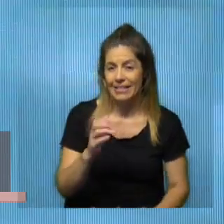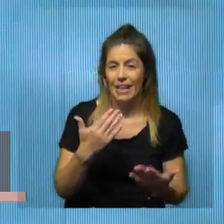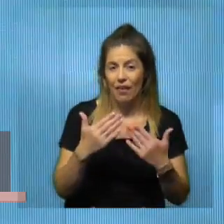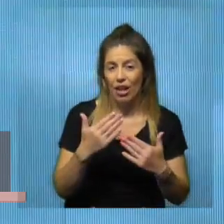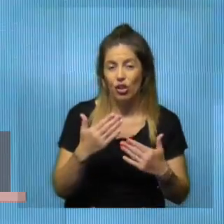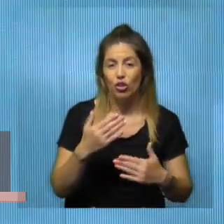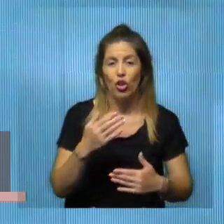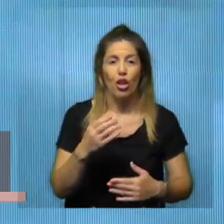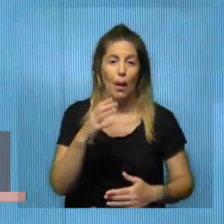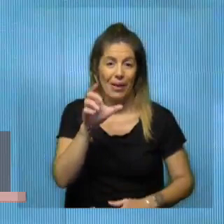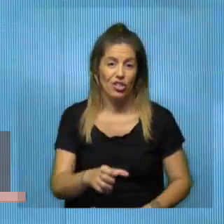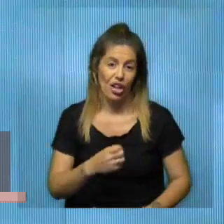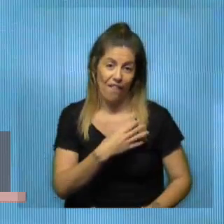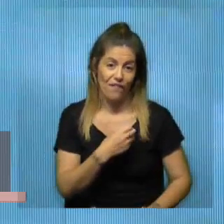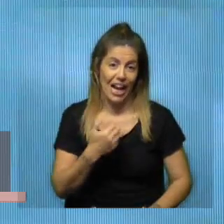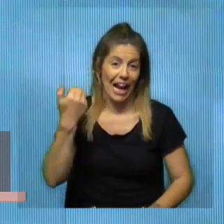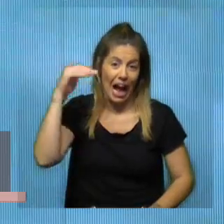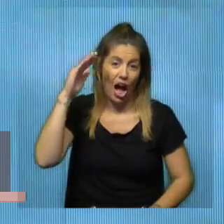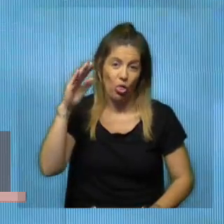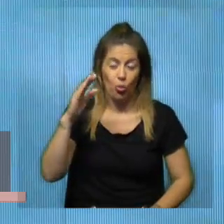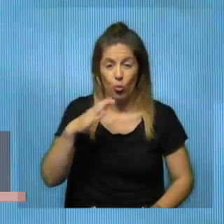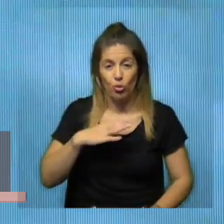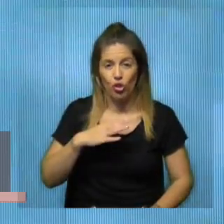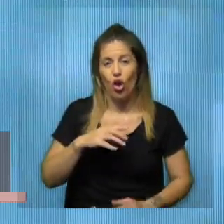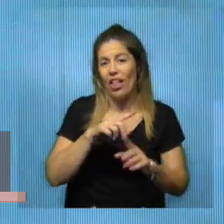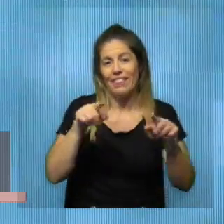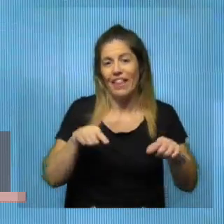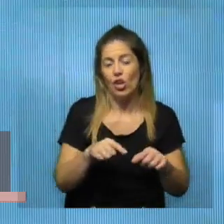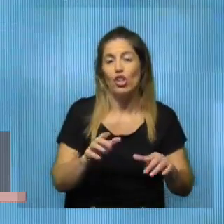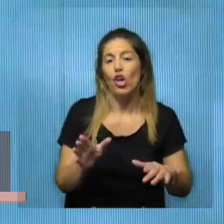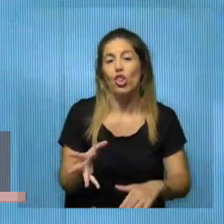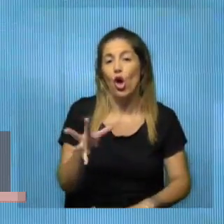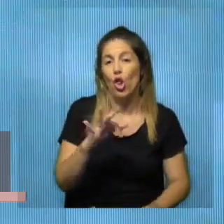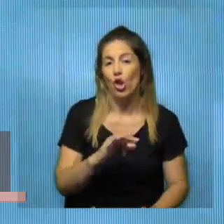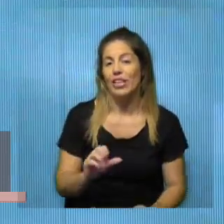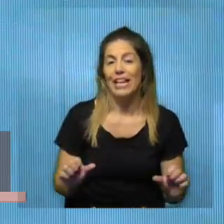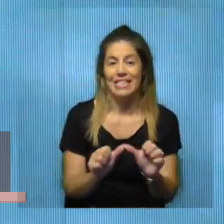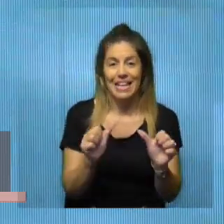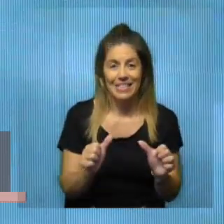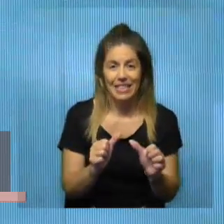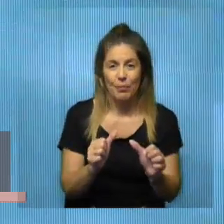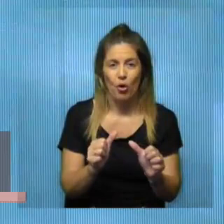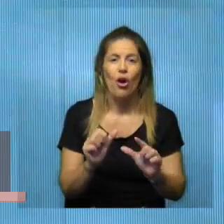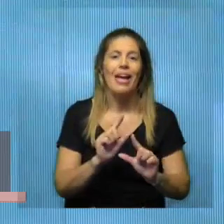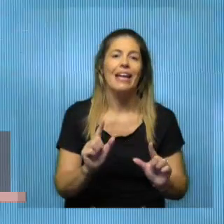adulto ha tenido y tendrá. Eso hago diagnóstico todos los días, hacemos en la consulta diagnóstico, y ese es el que no nos